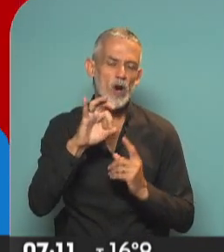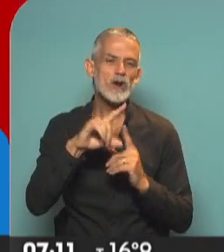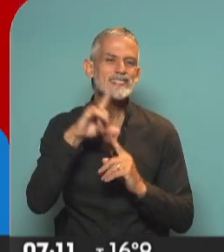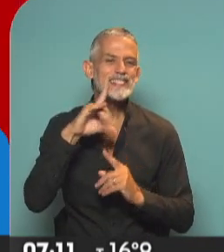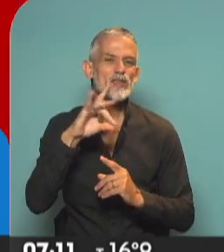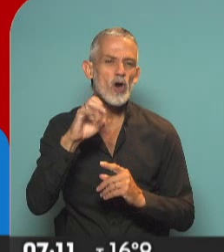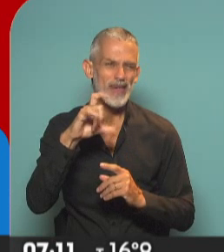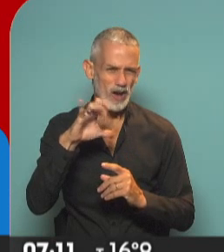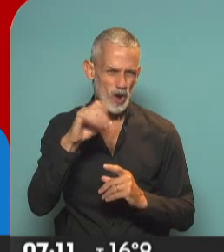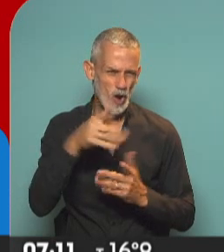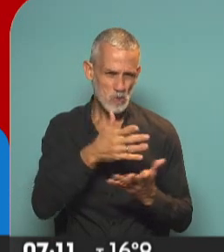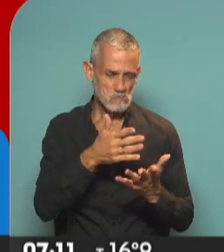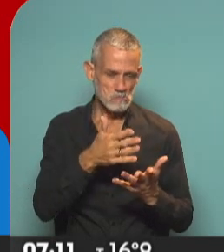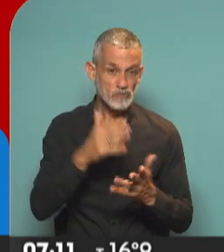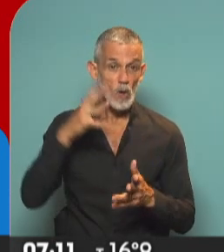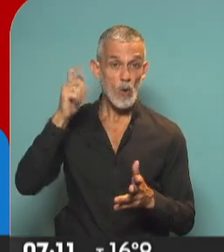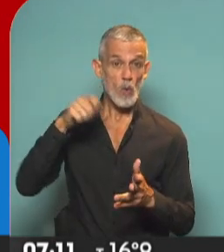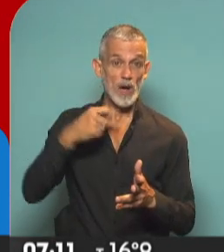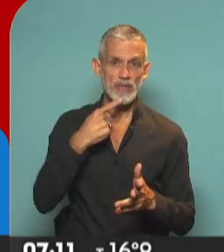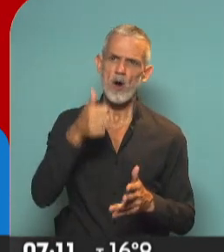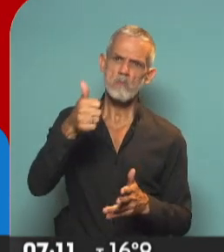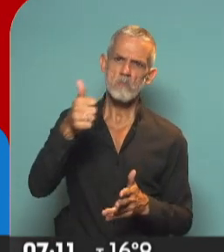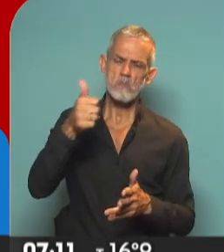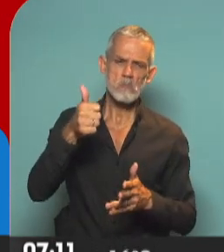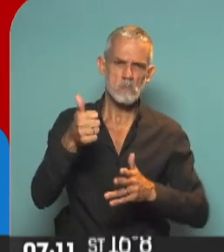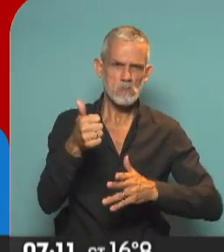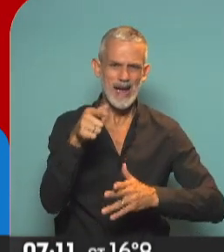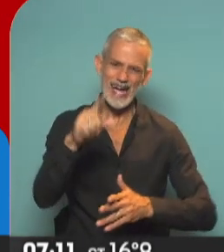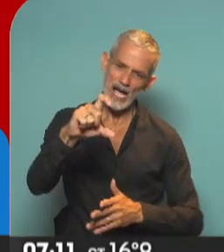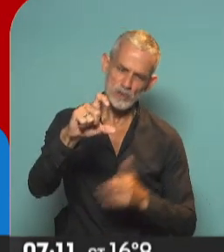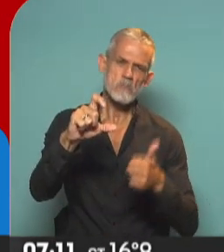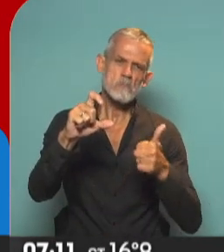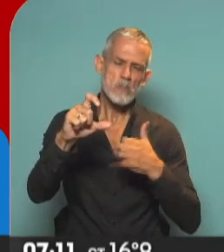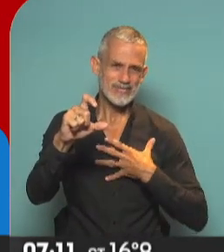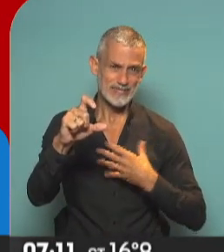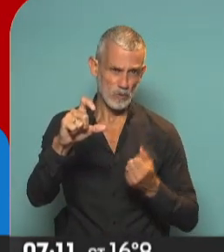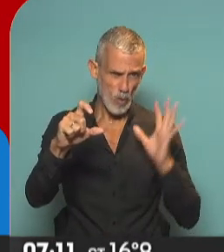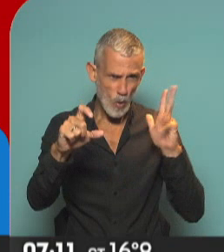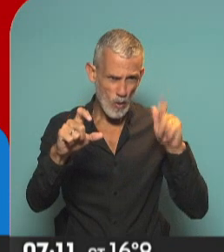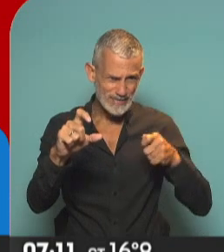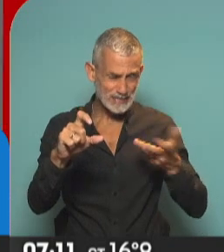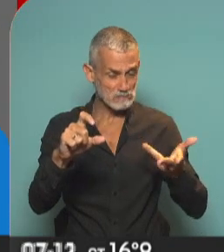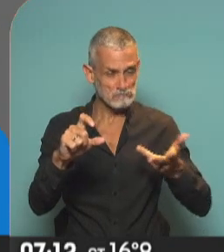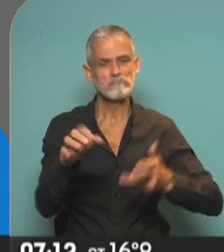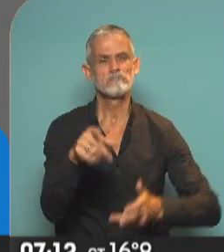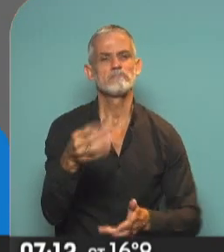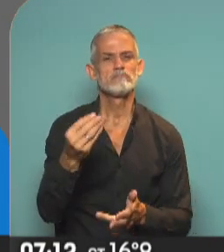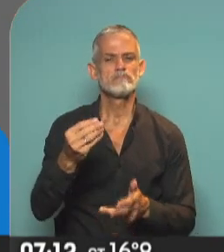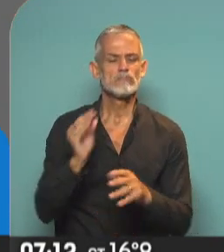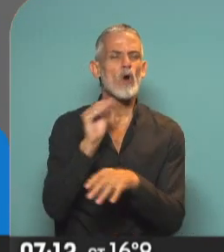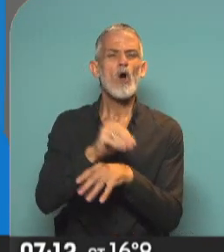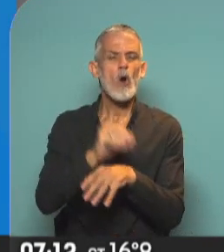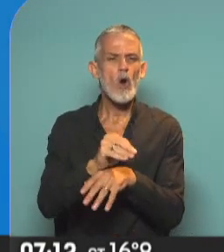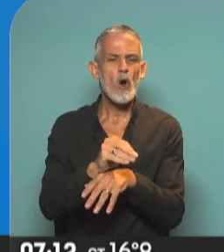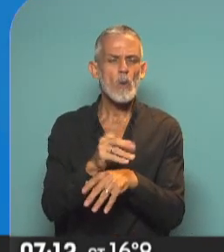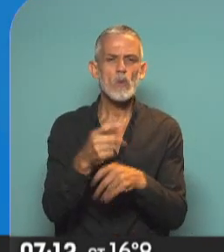cuando no estaba aprobado por el ANMAT. El juez dio por bueno que el dióxido de cloro era bueno para la salud y dice por ahí abajo que la cobertura de los